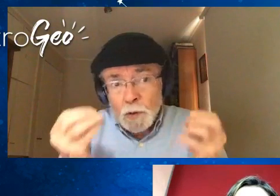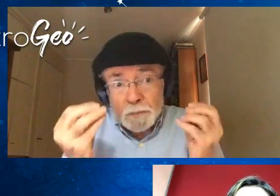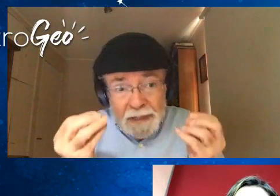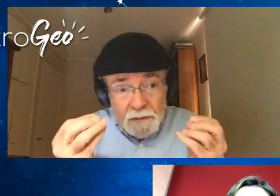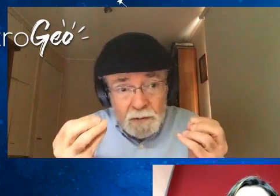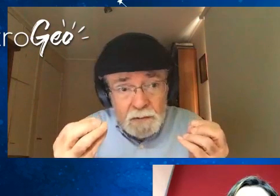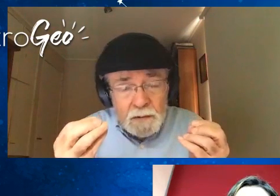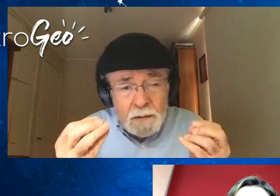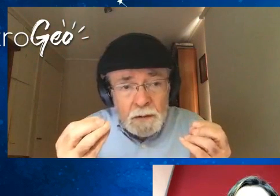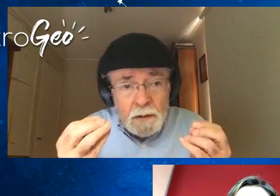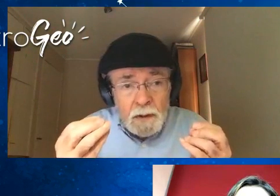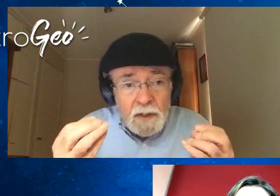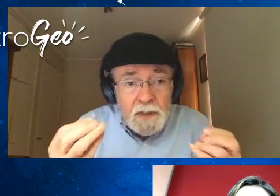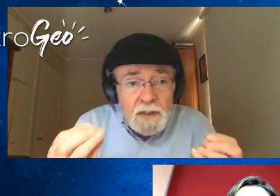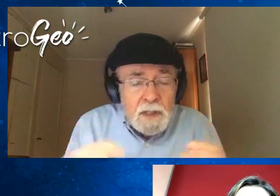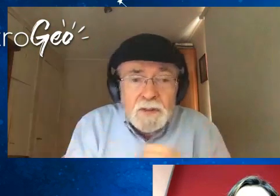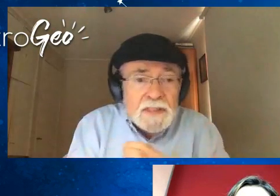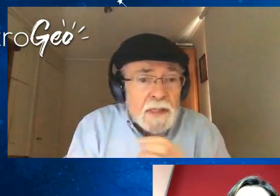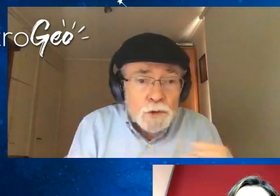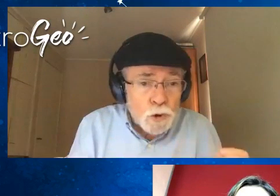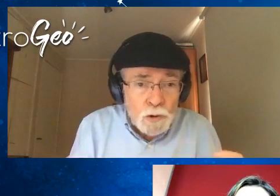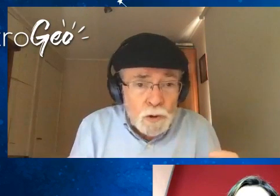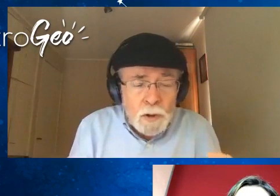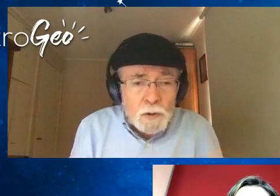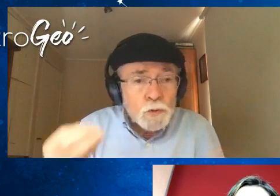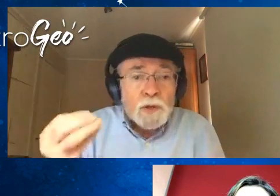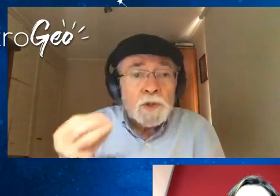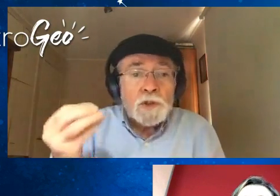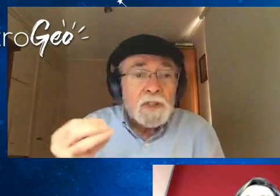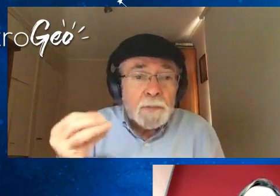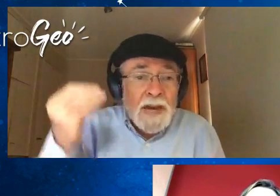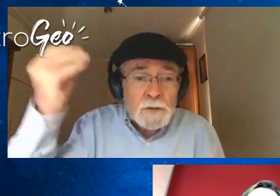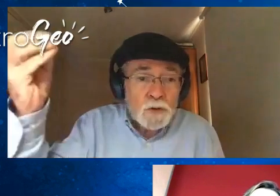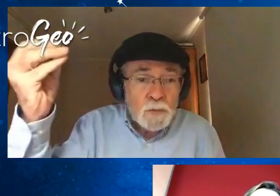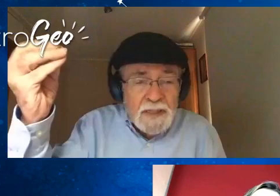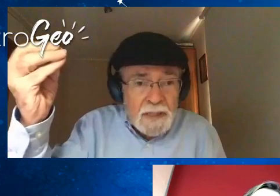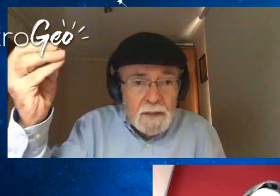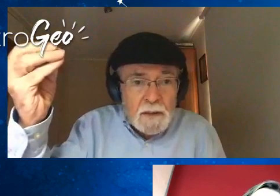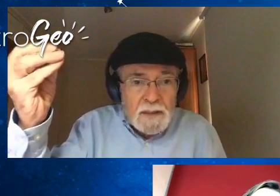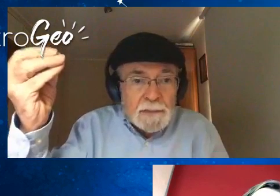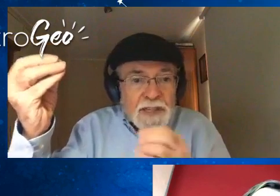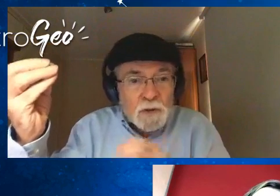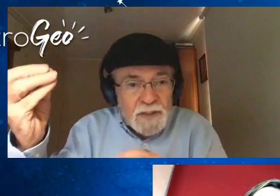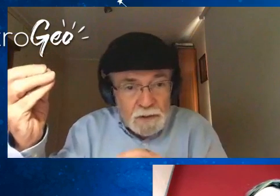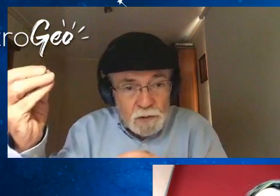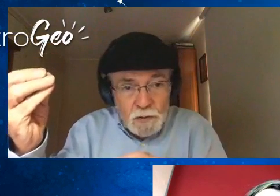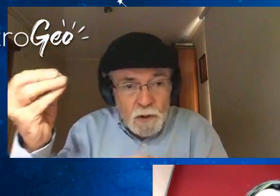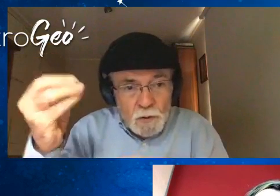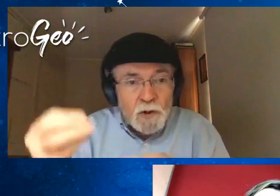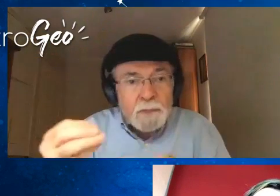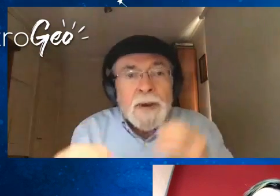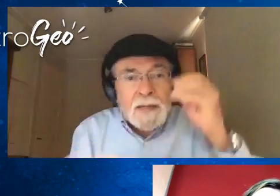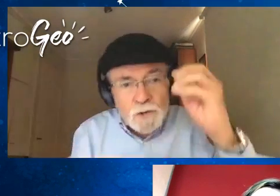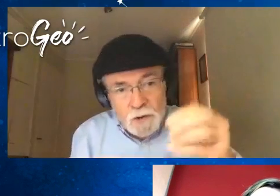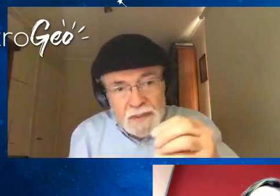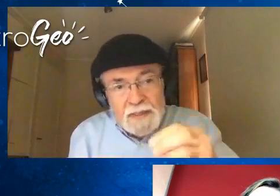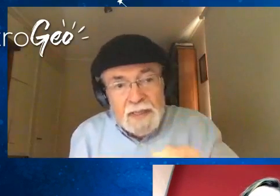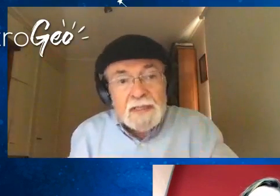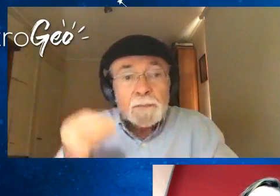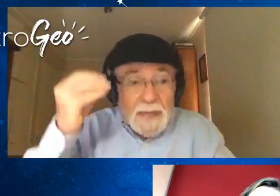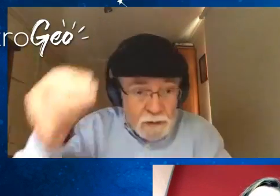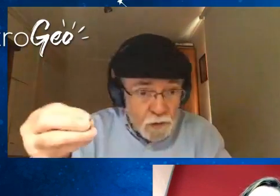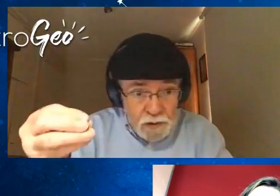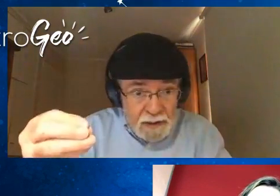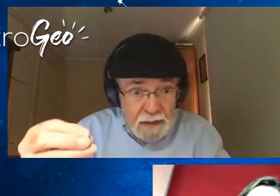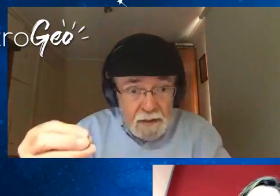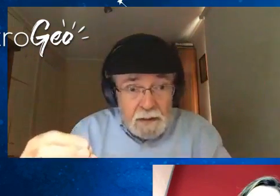por el estilo, pero es que en Chile falta de todo. No es cuestión de más astronomía y menos de esto. No, es más astronomía,